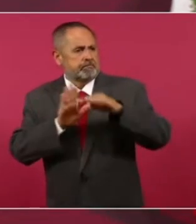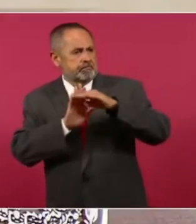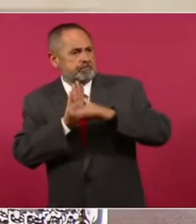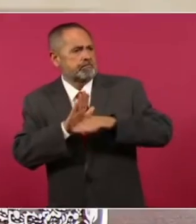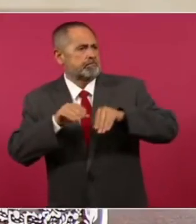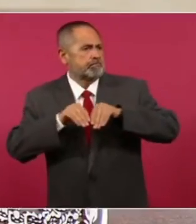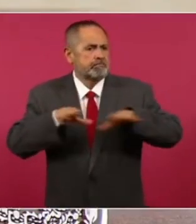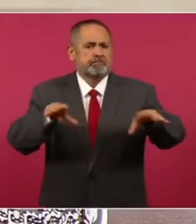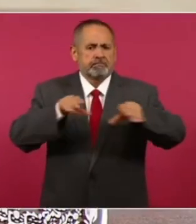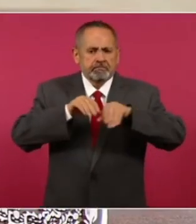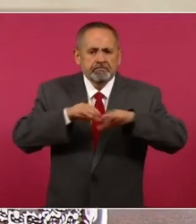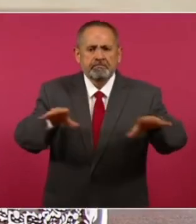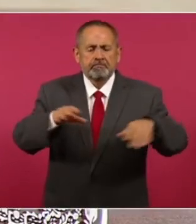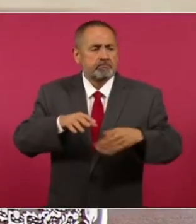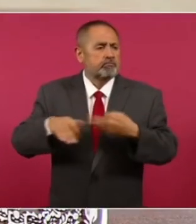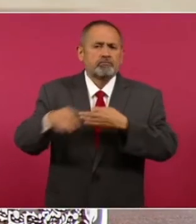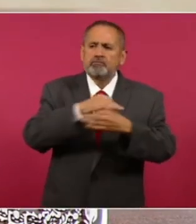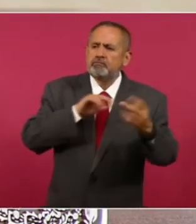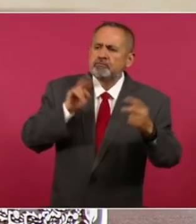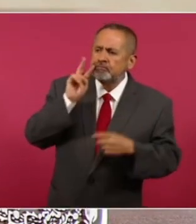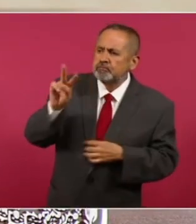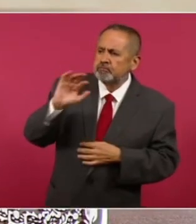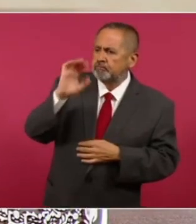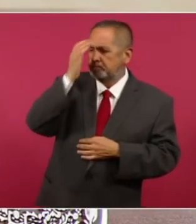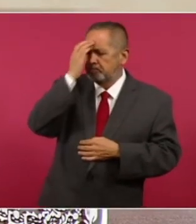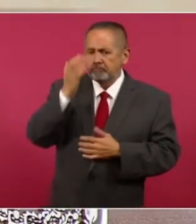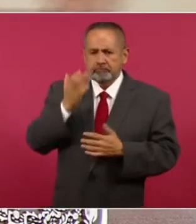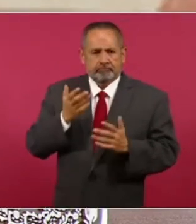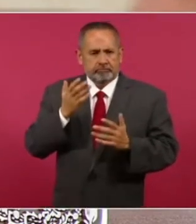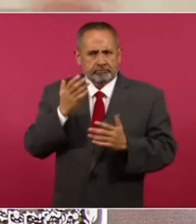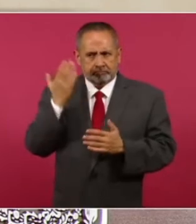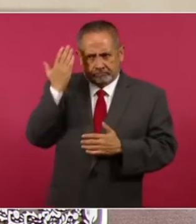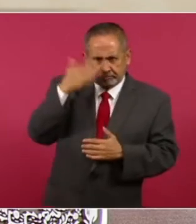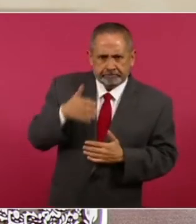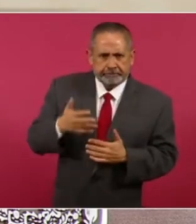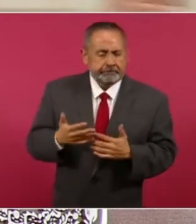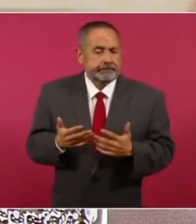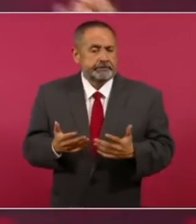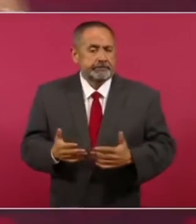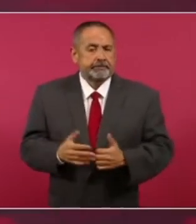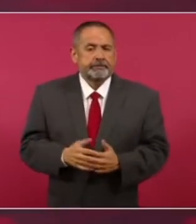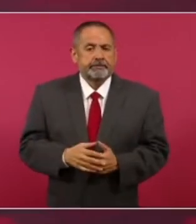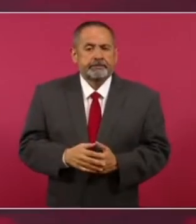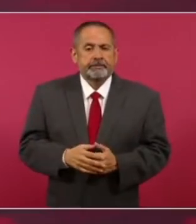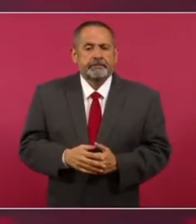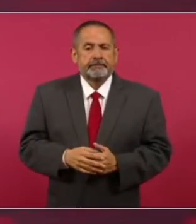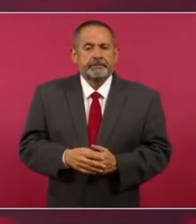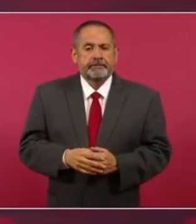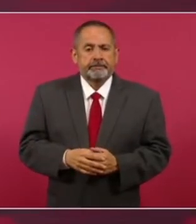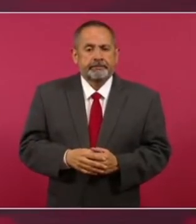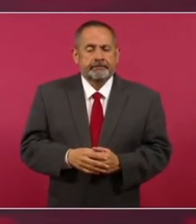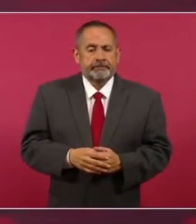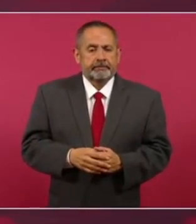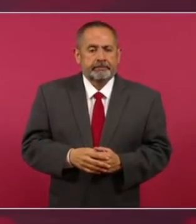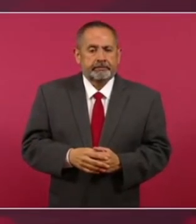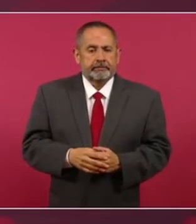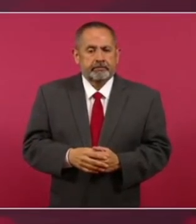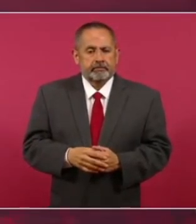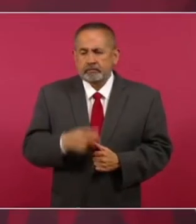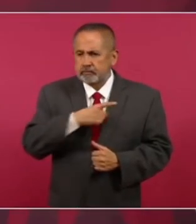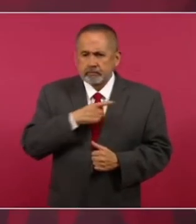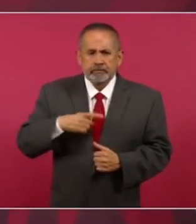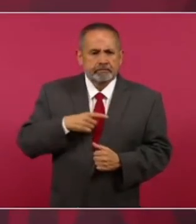de Estados Unidos con esto que dijo el día de hoy en la mañanera. Antes de poner la información los invitamos